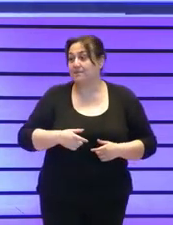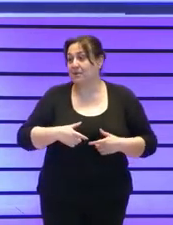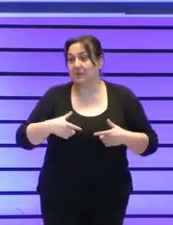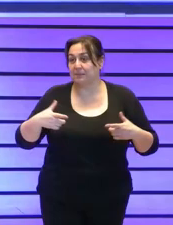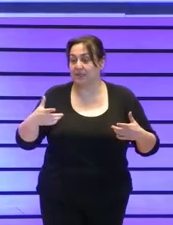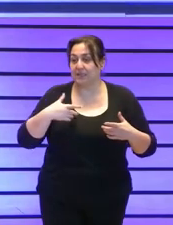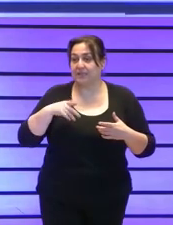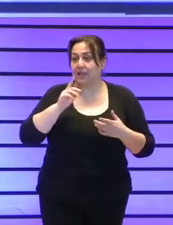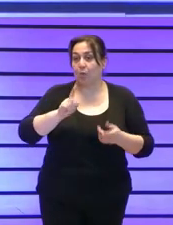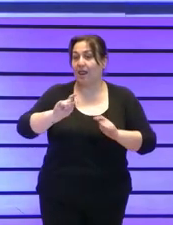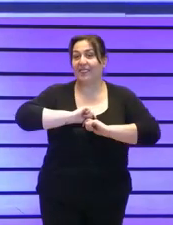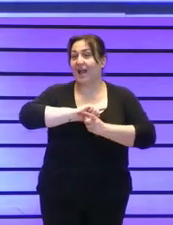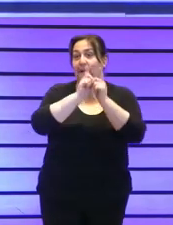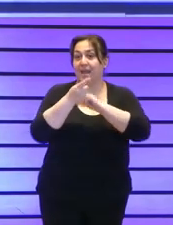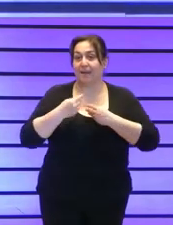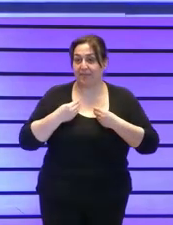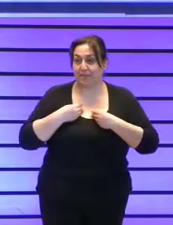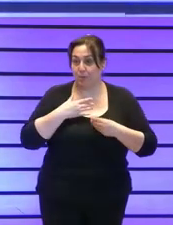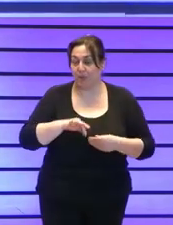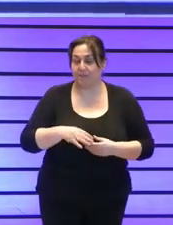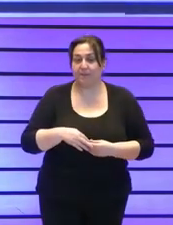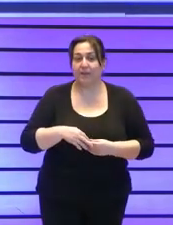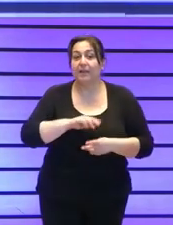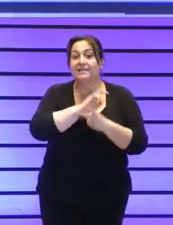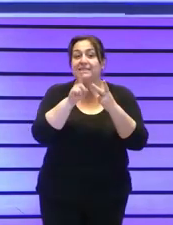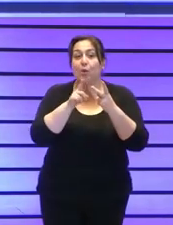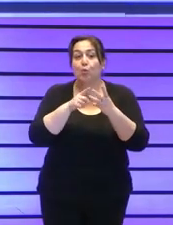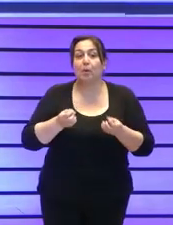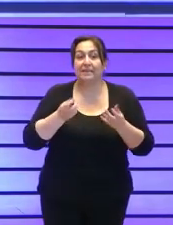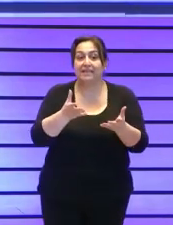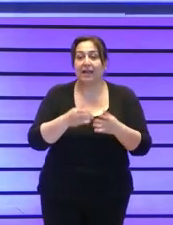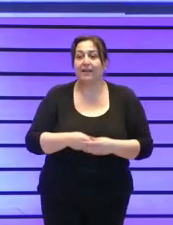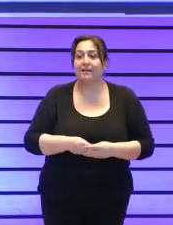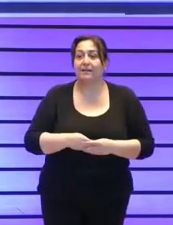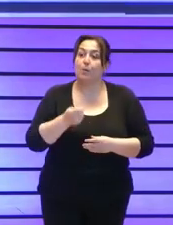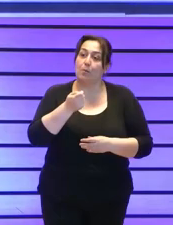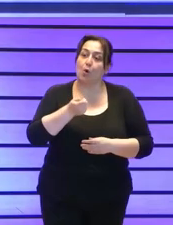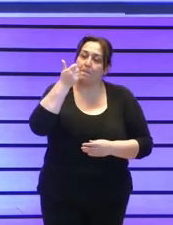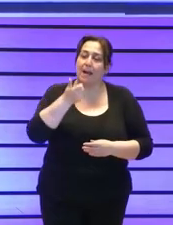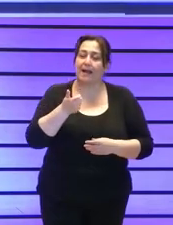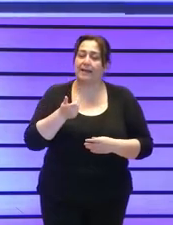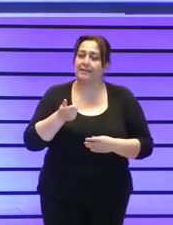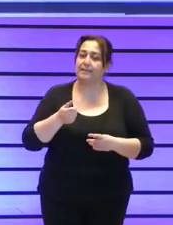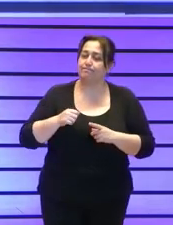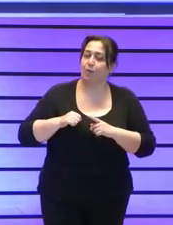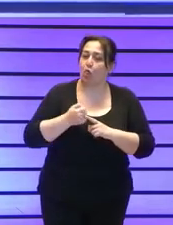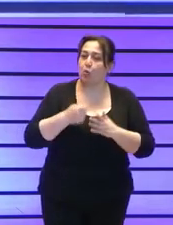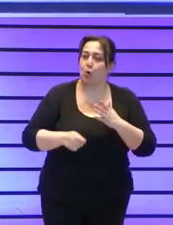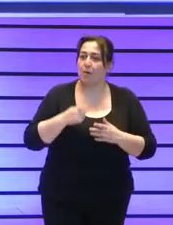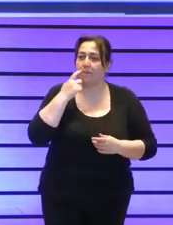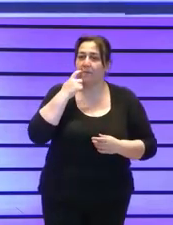a más, me cambiaríais la vida, ¿no? Y luego mi segundo mensaje es un poco más cañero, tiene que ver con